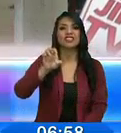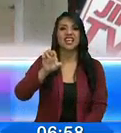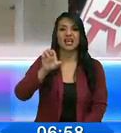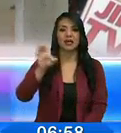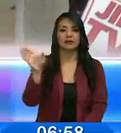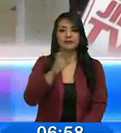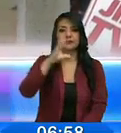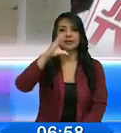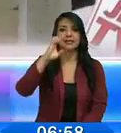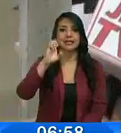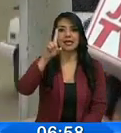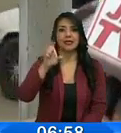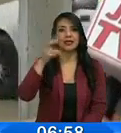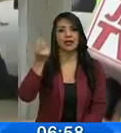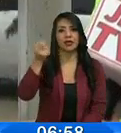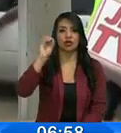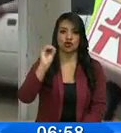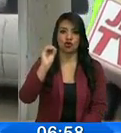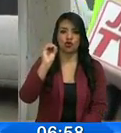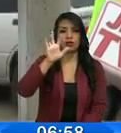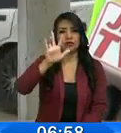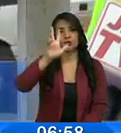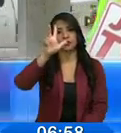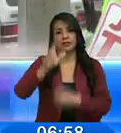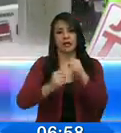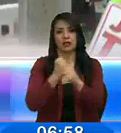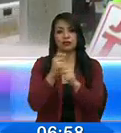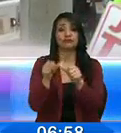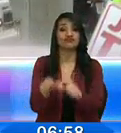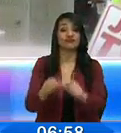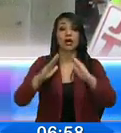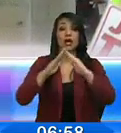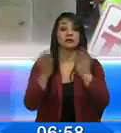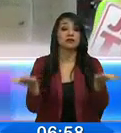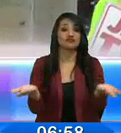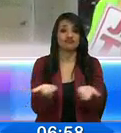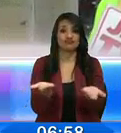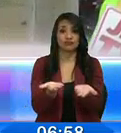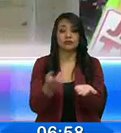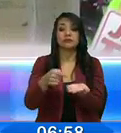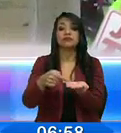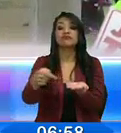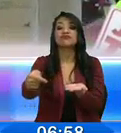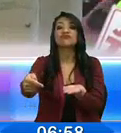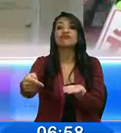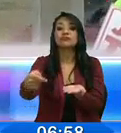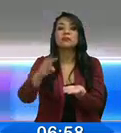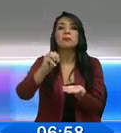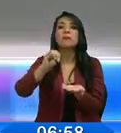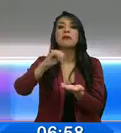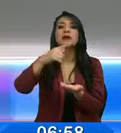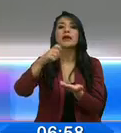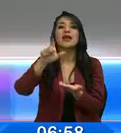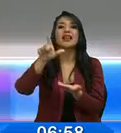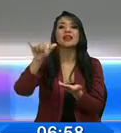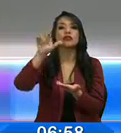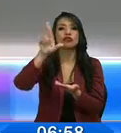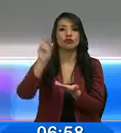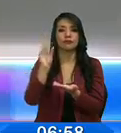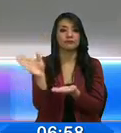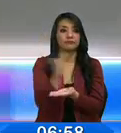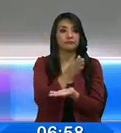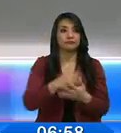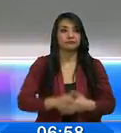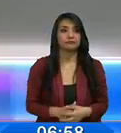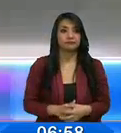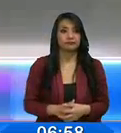Salto, 53 años de edad, asimismo domiciliado en la parroquia Calderón a la altura de Miguelillo. Otro accidente de